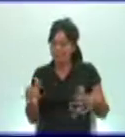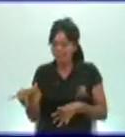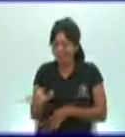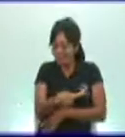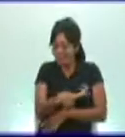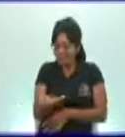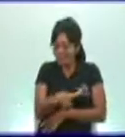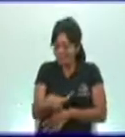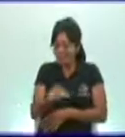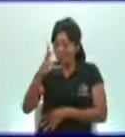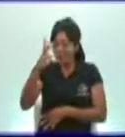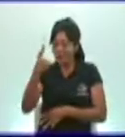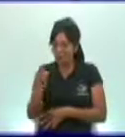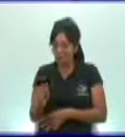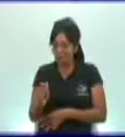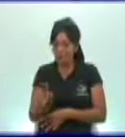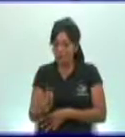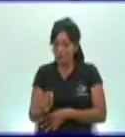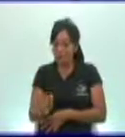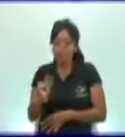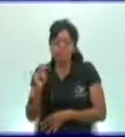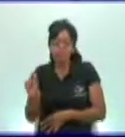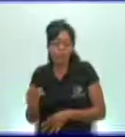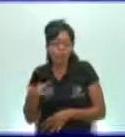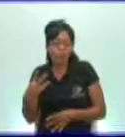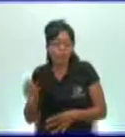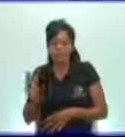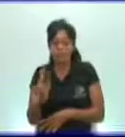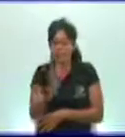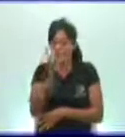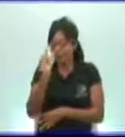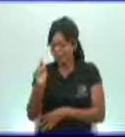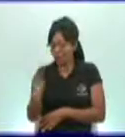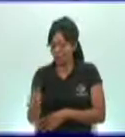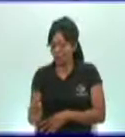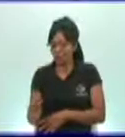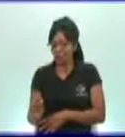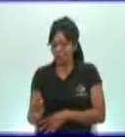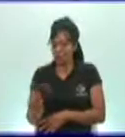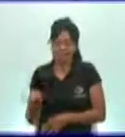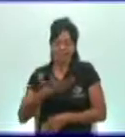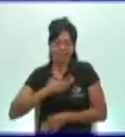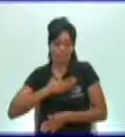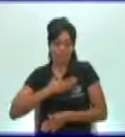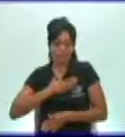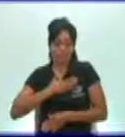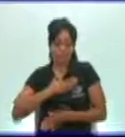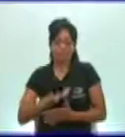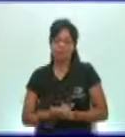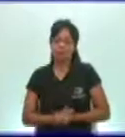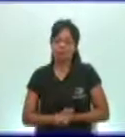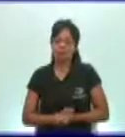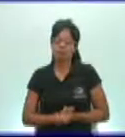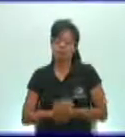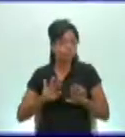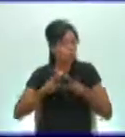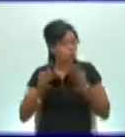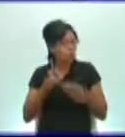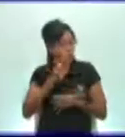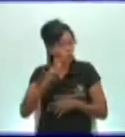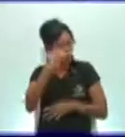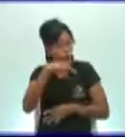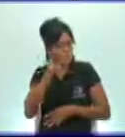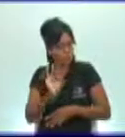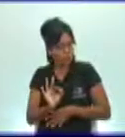número y persona. Está en la tercera persona del singular. Si todos lo respondieron de ese modo, que espero que